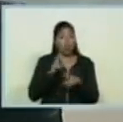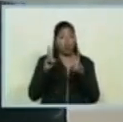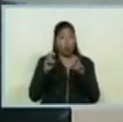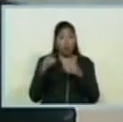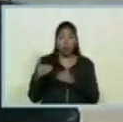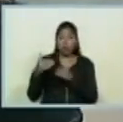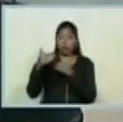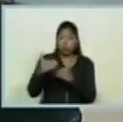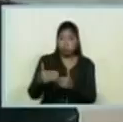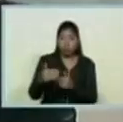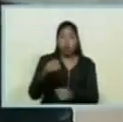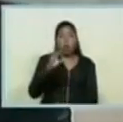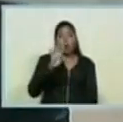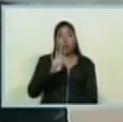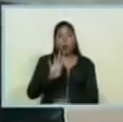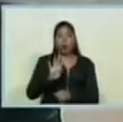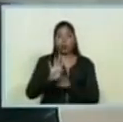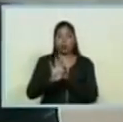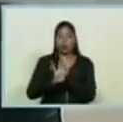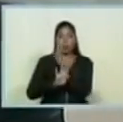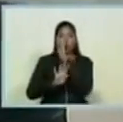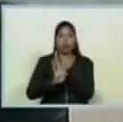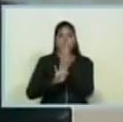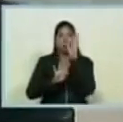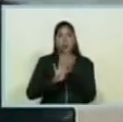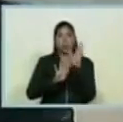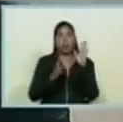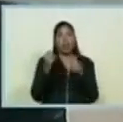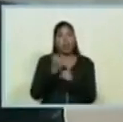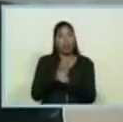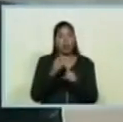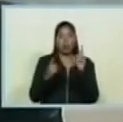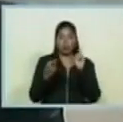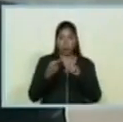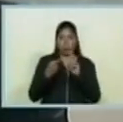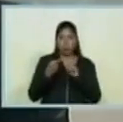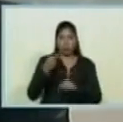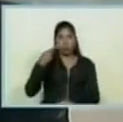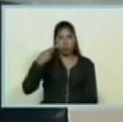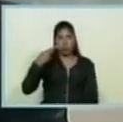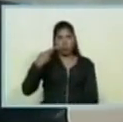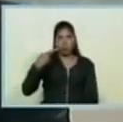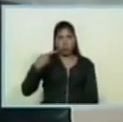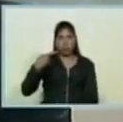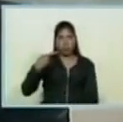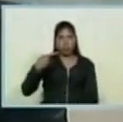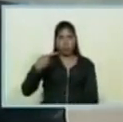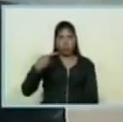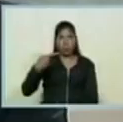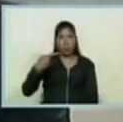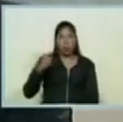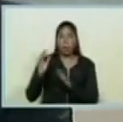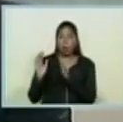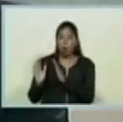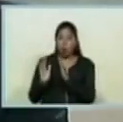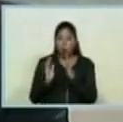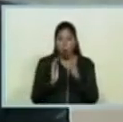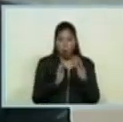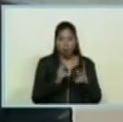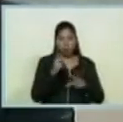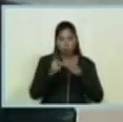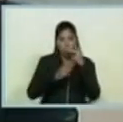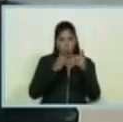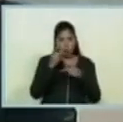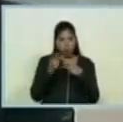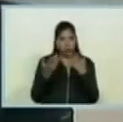hay cuatro dimensiones de trabajo que son fundamentales. El primero, el ámbito político organizativo, que es donde